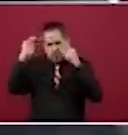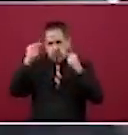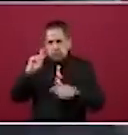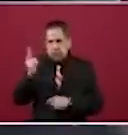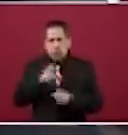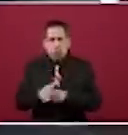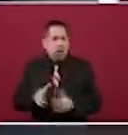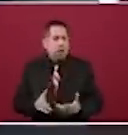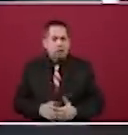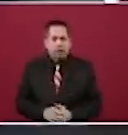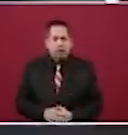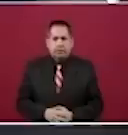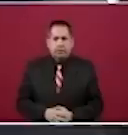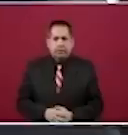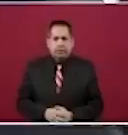Sí,